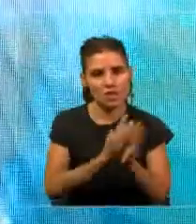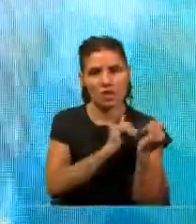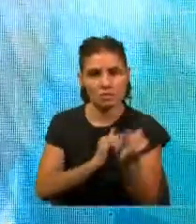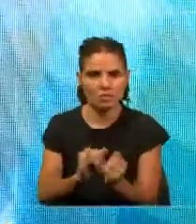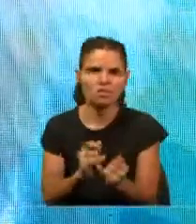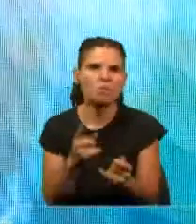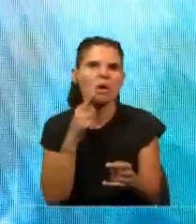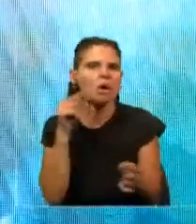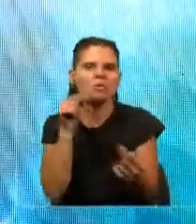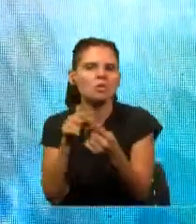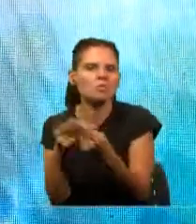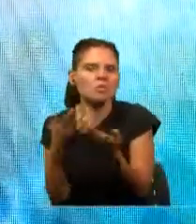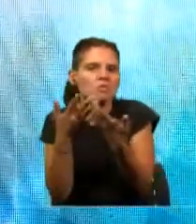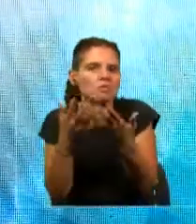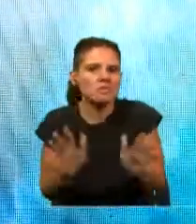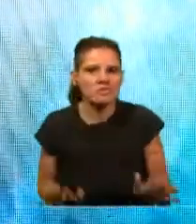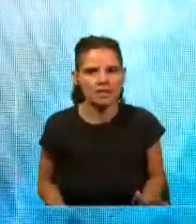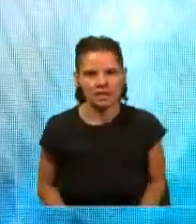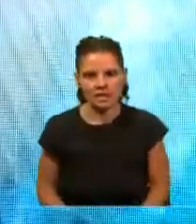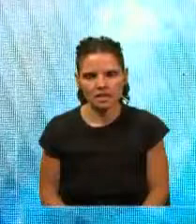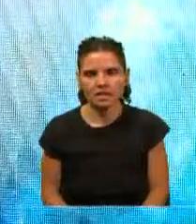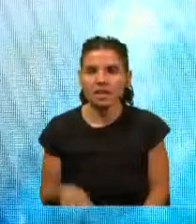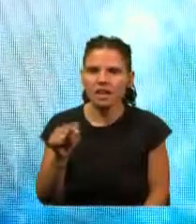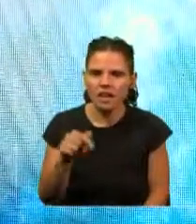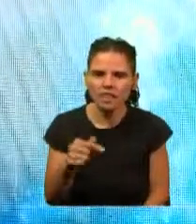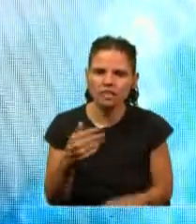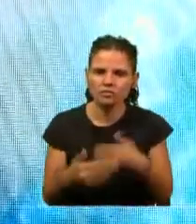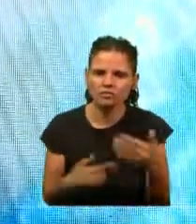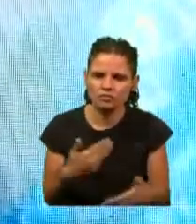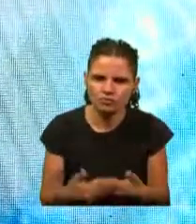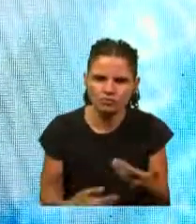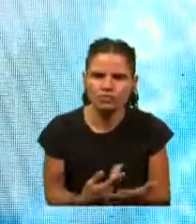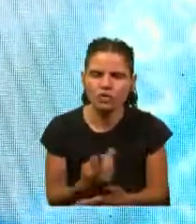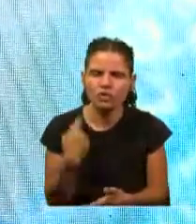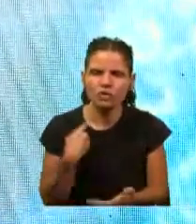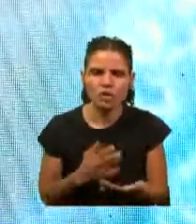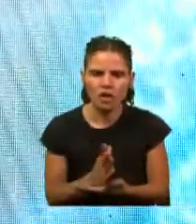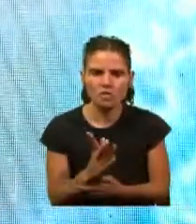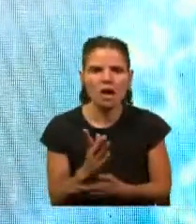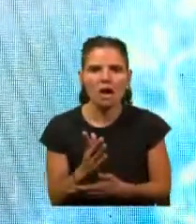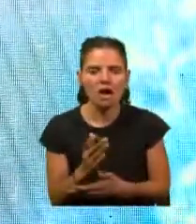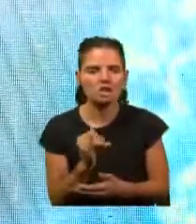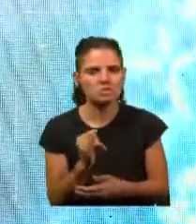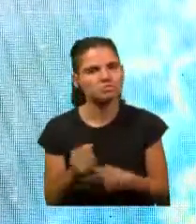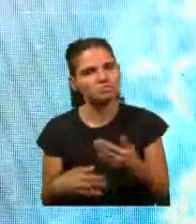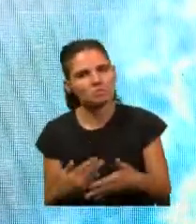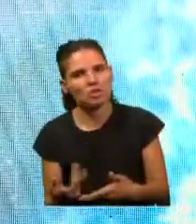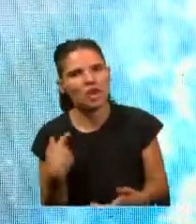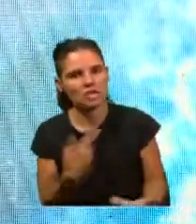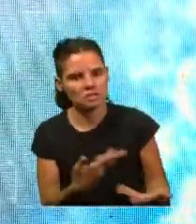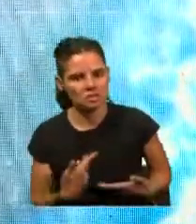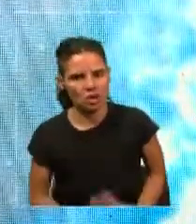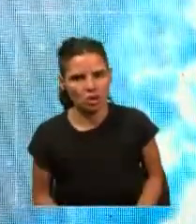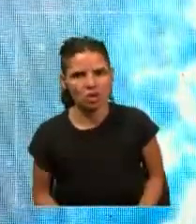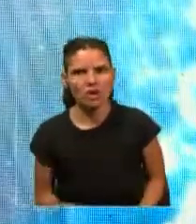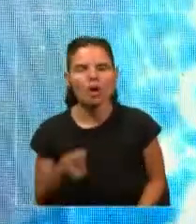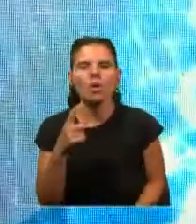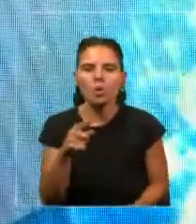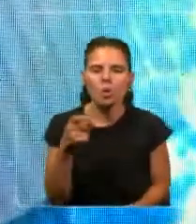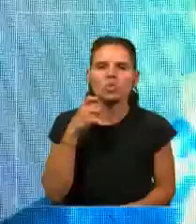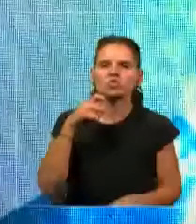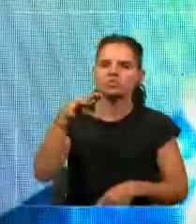información. Estas funcionalidades siguen funcionando, estar a la obra, la recolección,